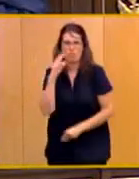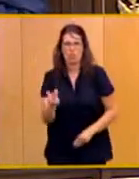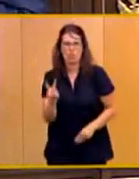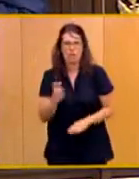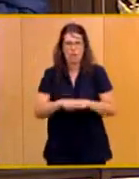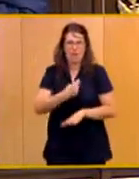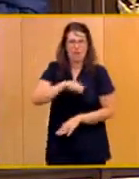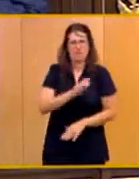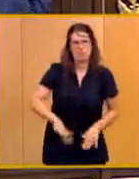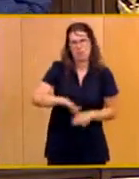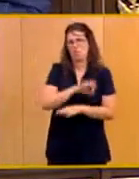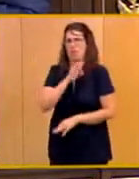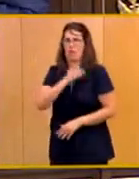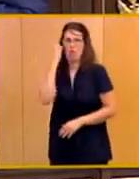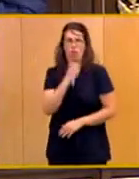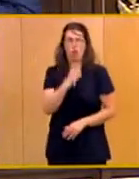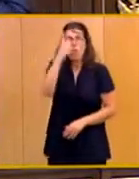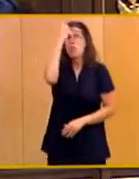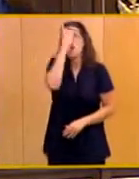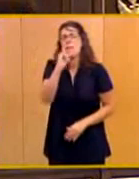Rajoy. Por una vez que lo haga.